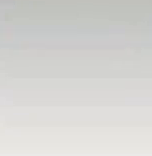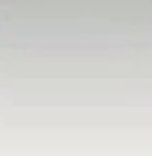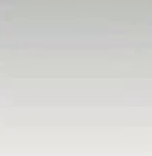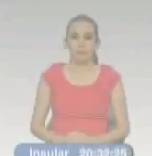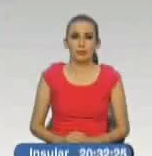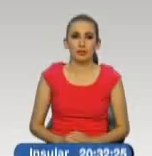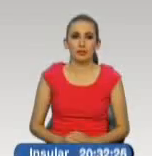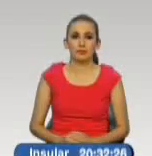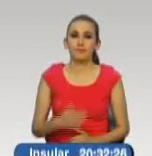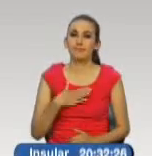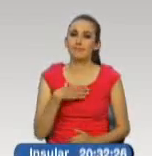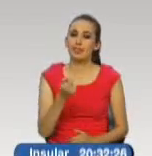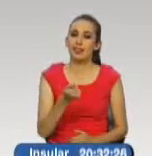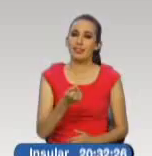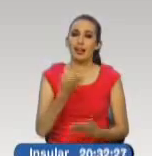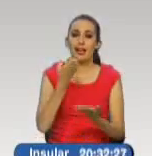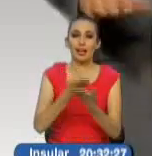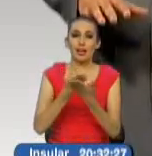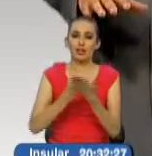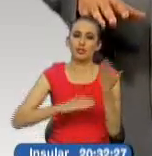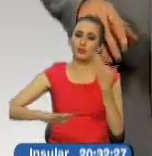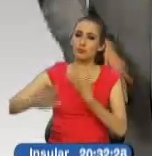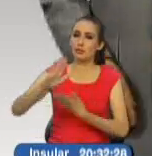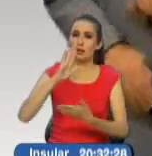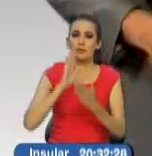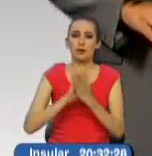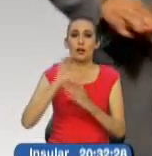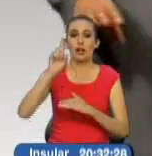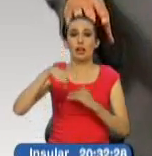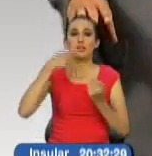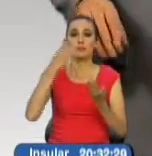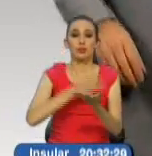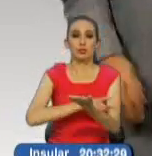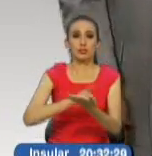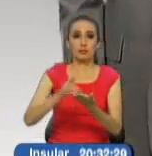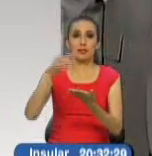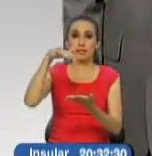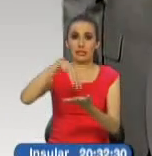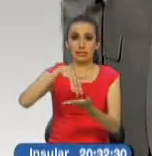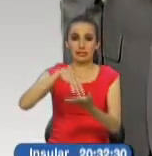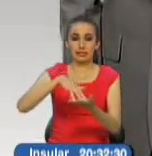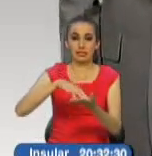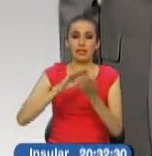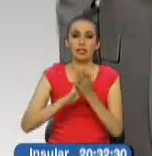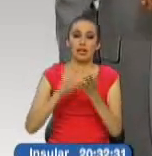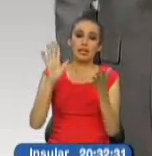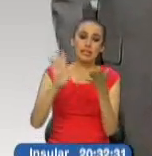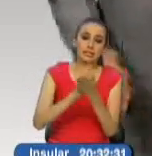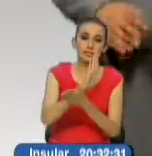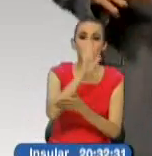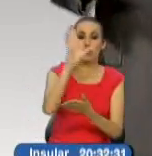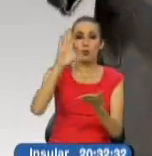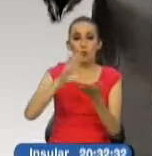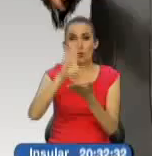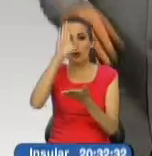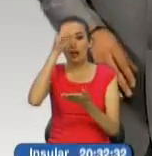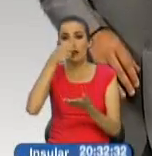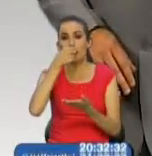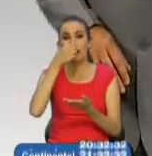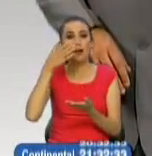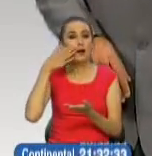¿Qué tal? Bienvenidos a Economía para Todos. En las próximas semanas, la mayoría de estudiantes de primaria y secundaria de los ciclos Sierra y